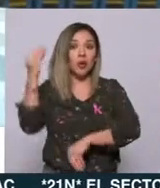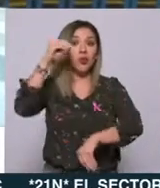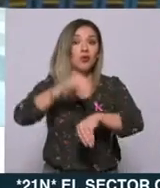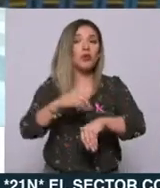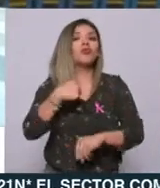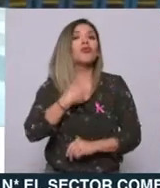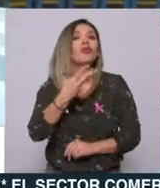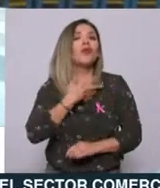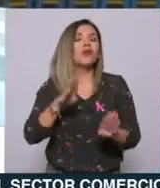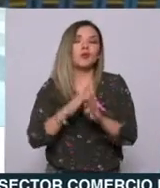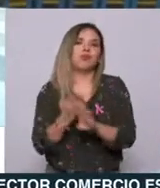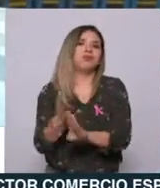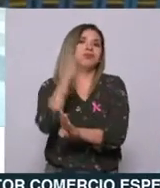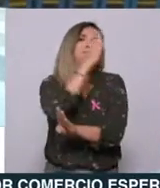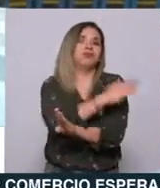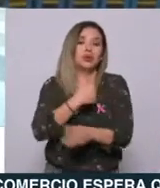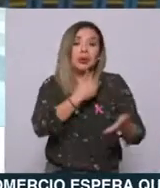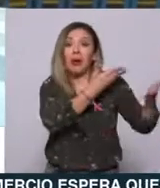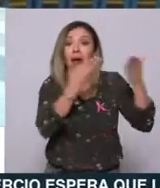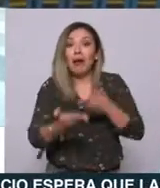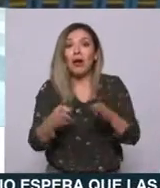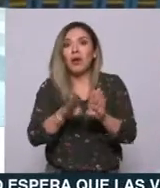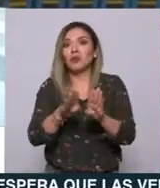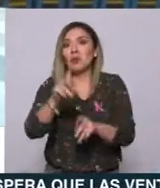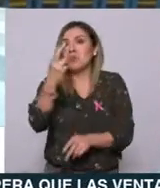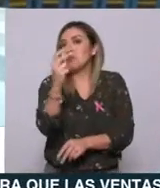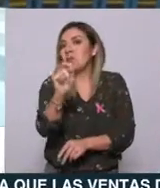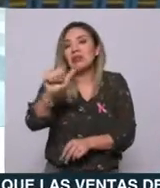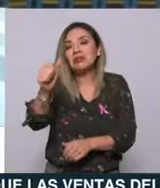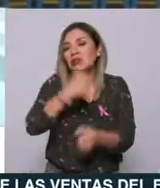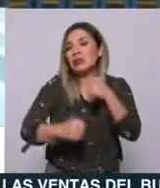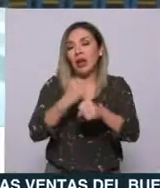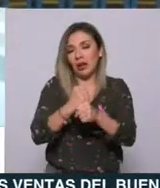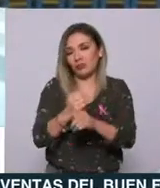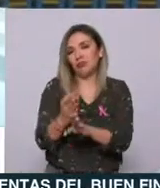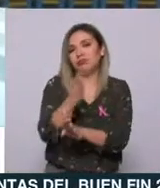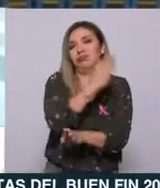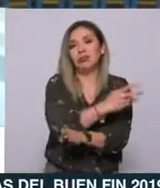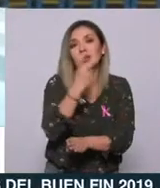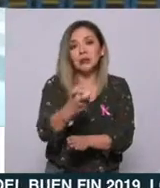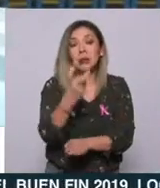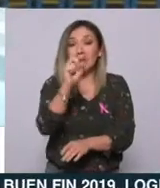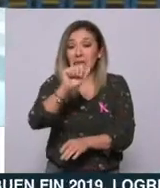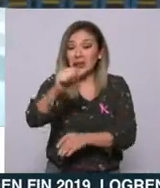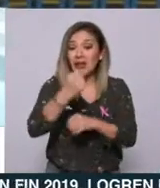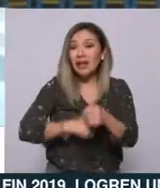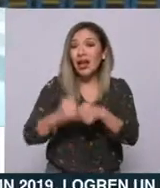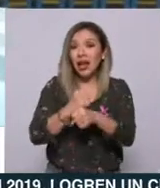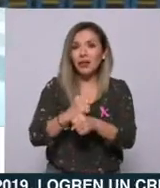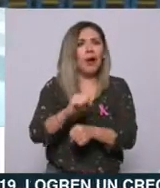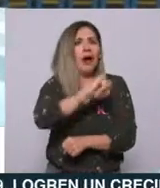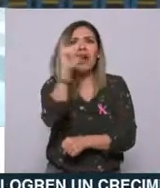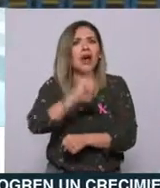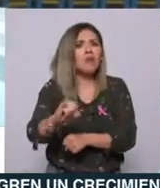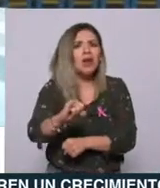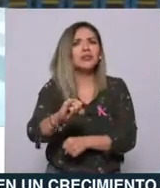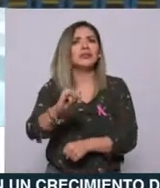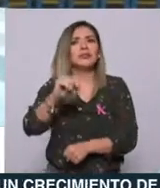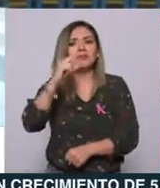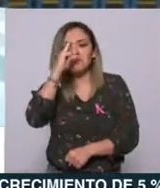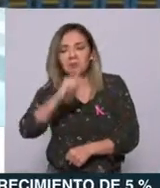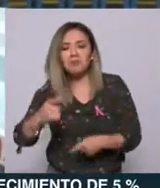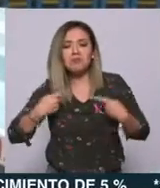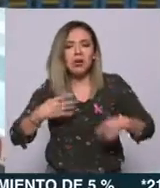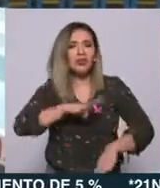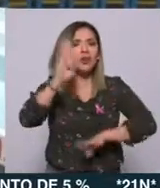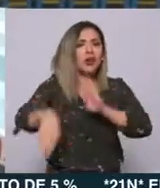lo tenemos desde que llegamos, vamos a hablar desde hace 26 años. Porque en 26 años nunca hemos tenido ningún deceso,